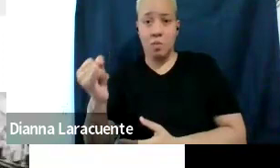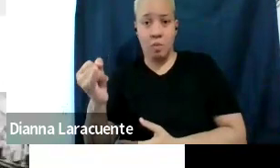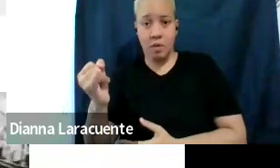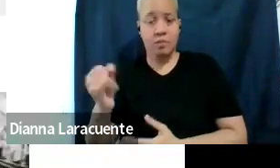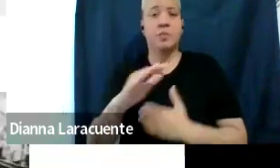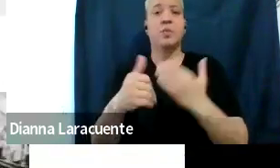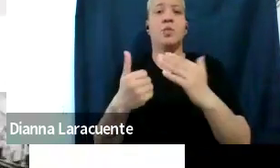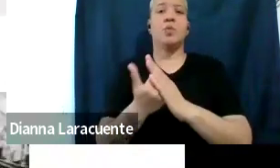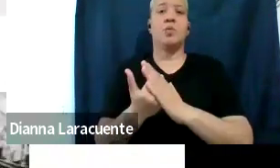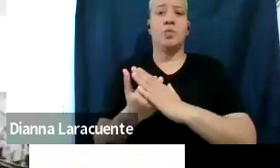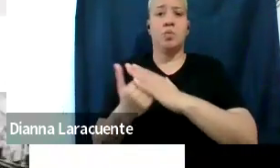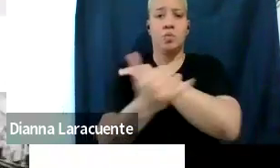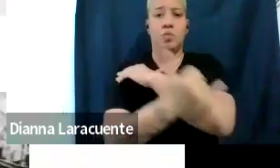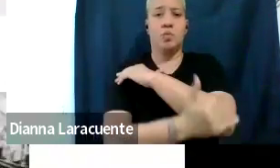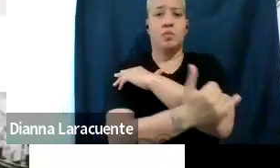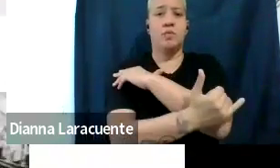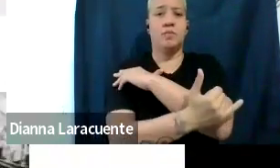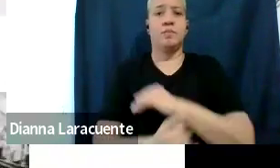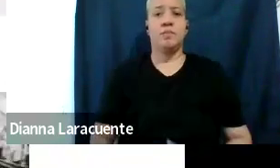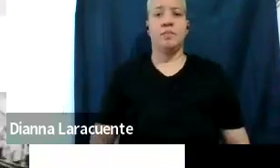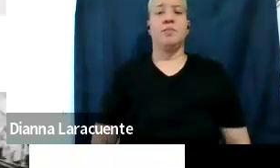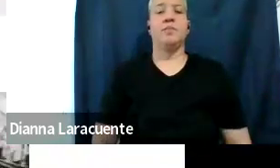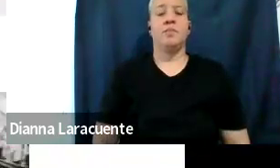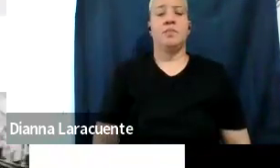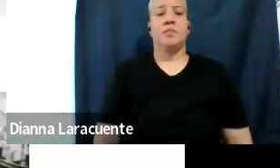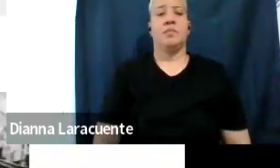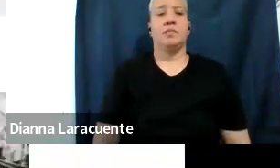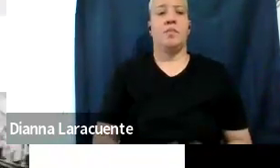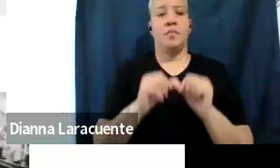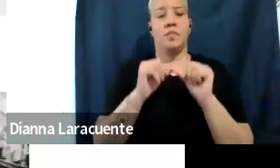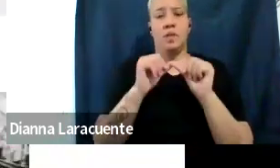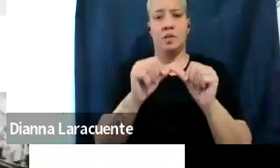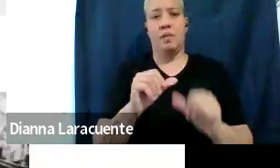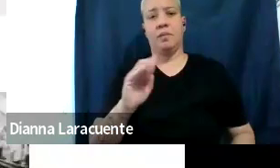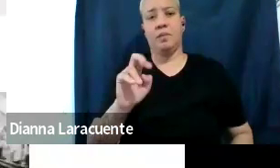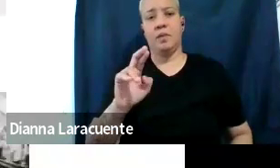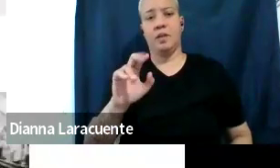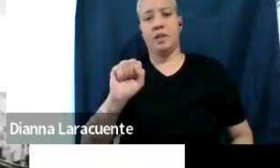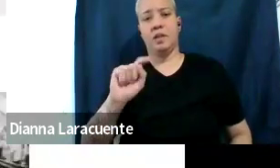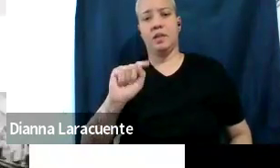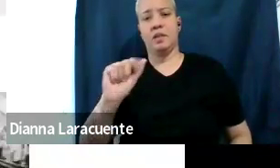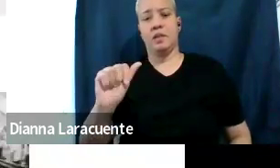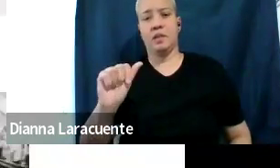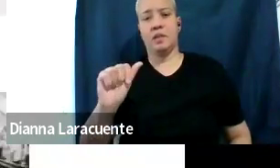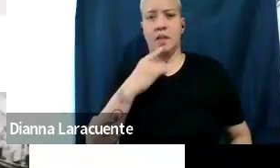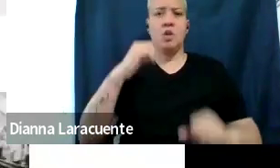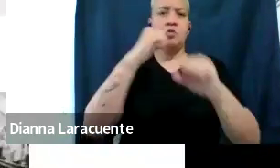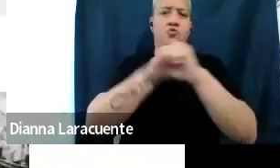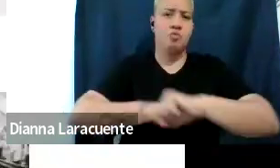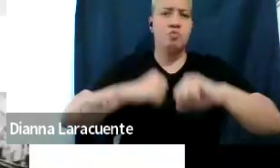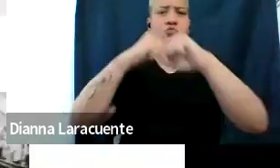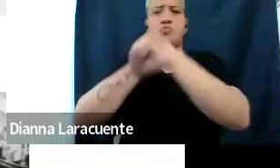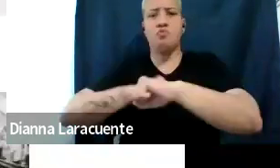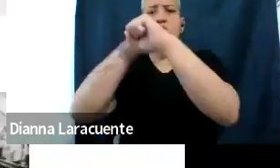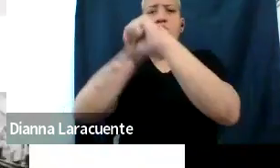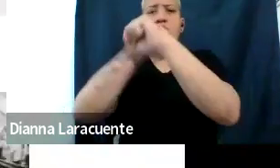el país. Y por ahí sigue, Evariste Rivera Echevermón decía, y luchó, y luchó, y